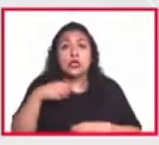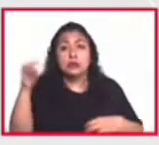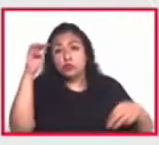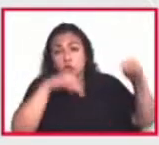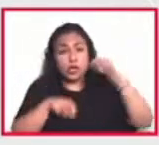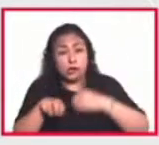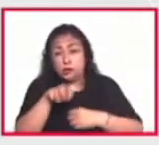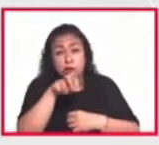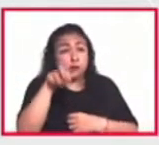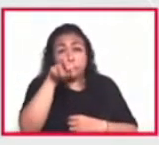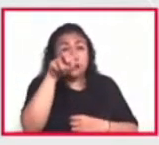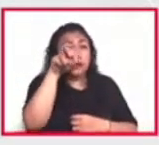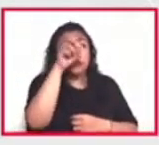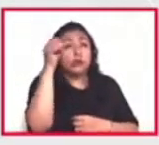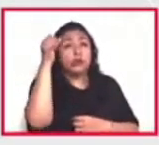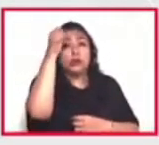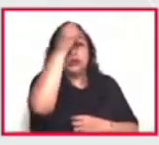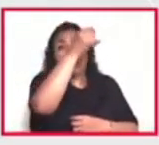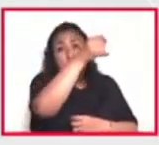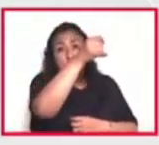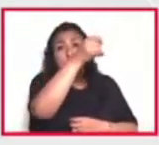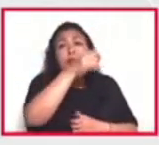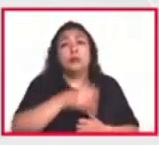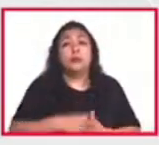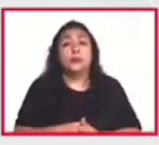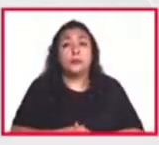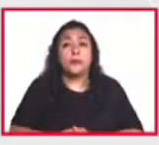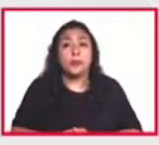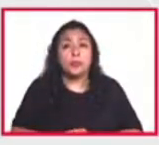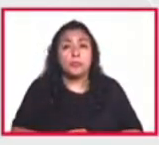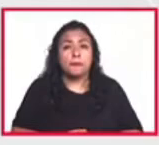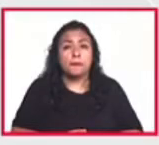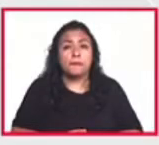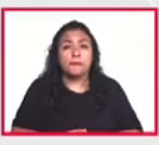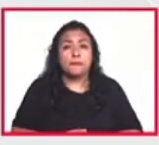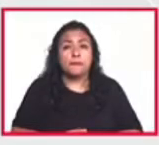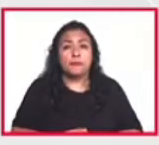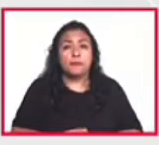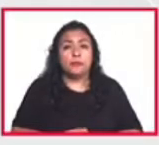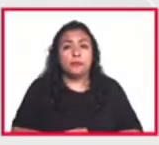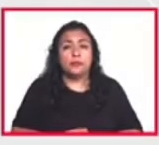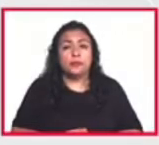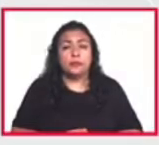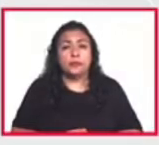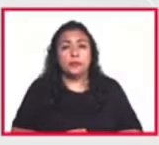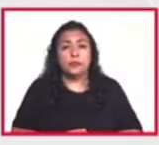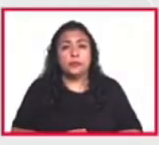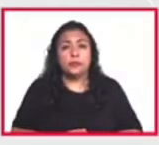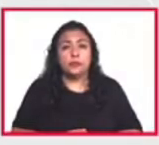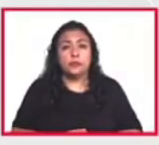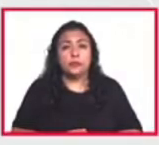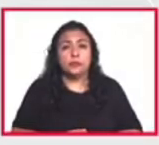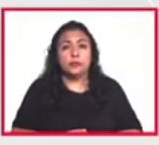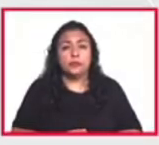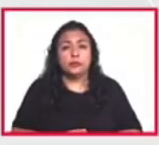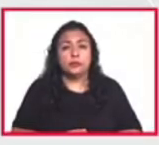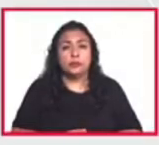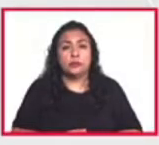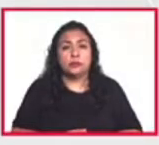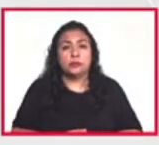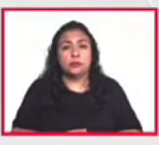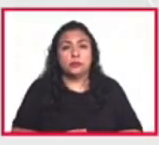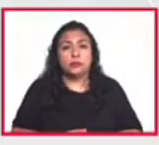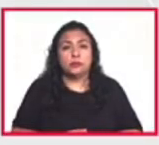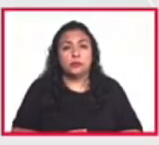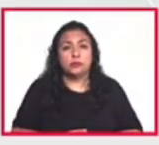llegar hasta la capital. ¿Qué será de mí? ¿Todo bonito?